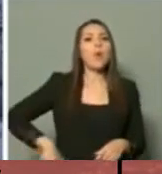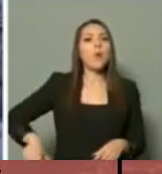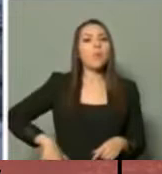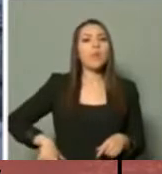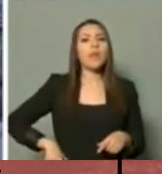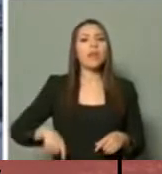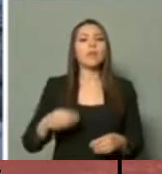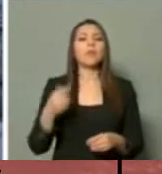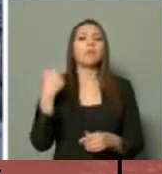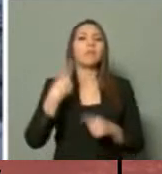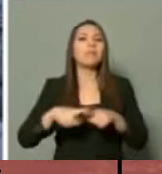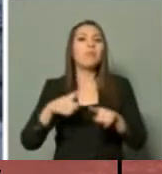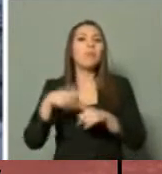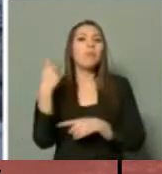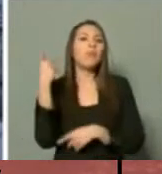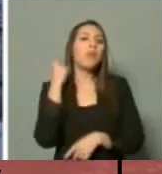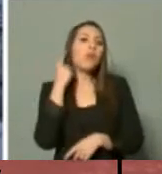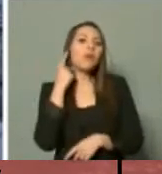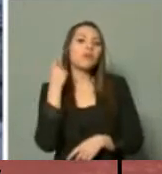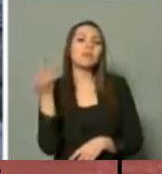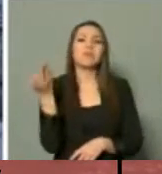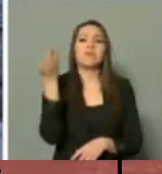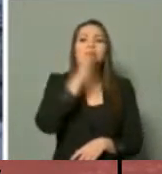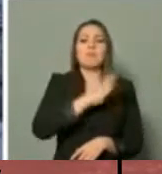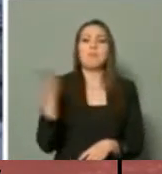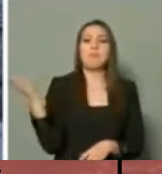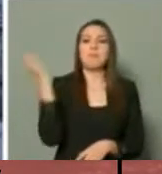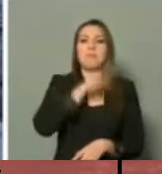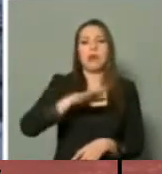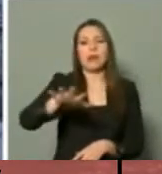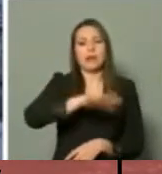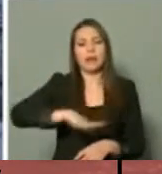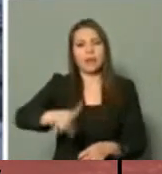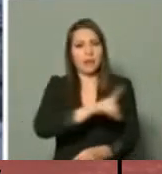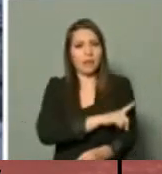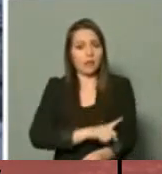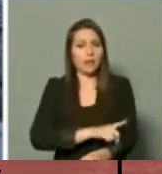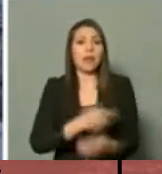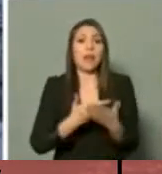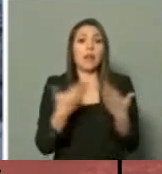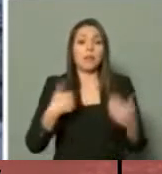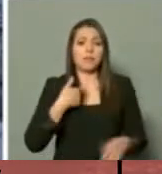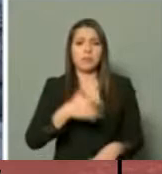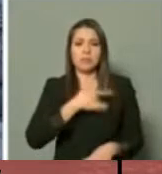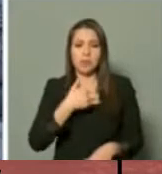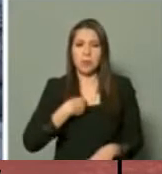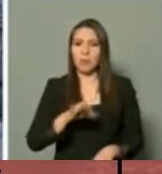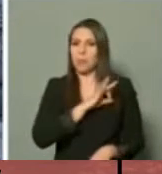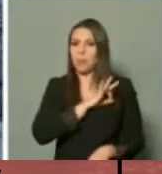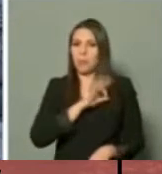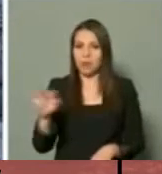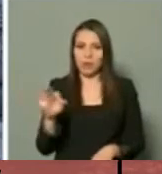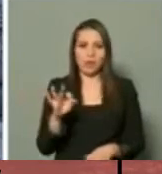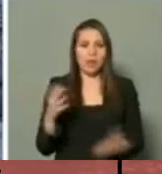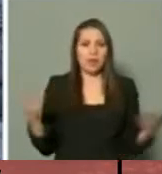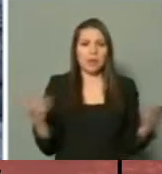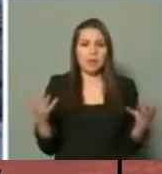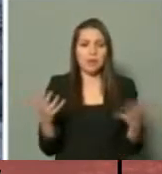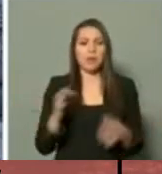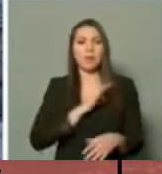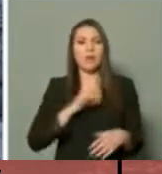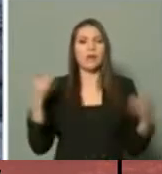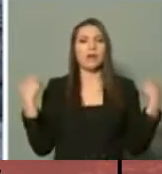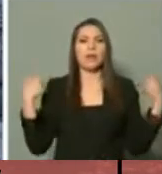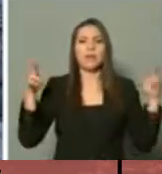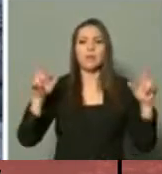los partidos de izquierda en nuestra demarcación. Considero que tengo toda la capacidad y toda la facultad para poder